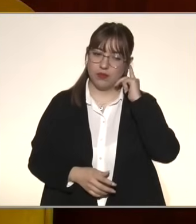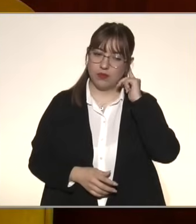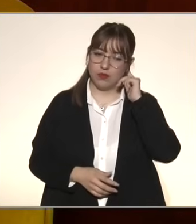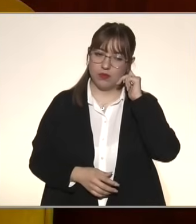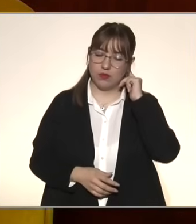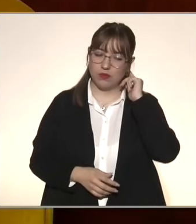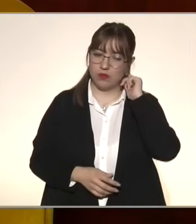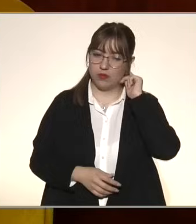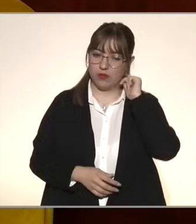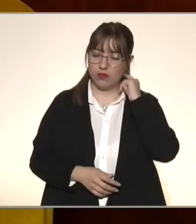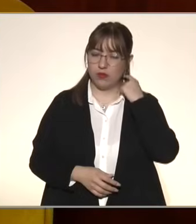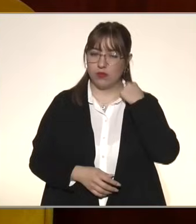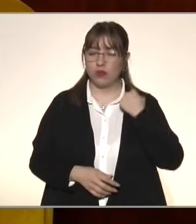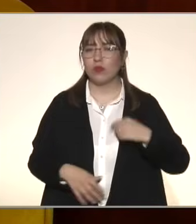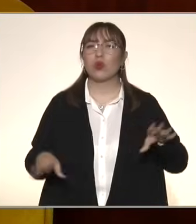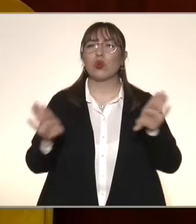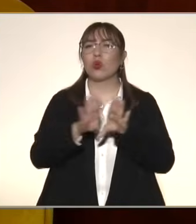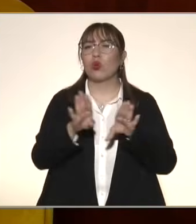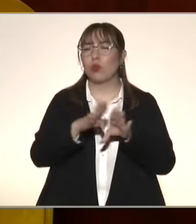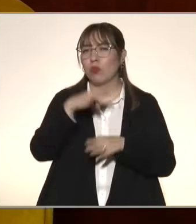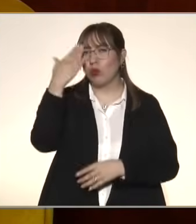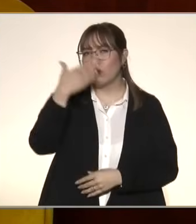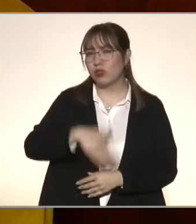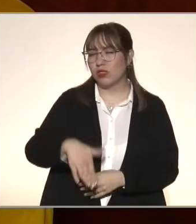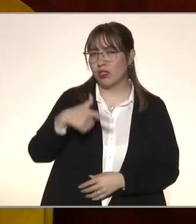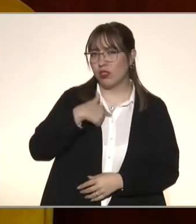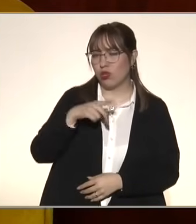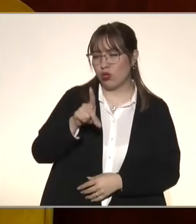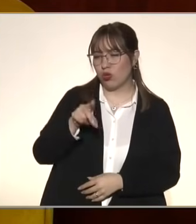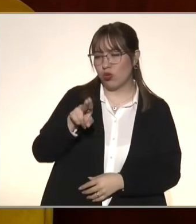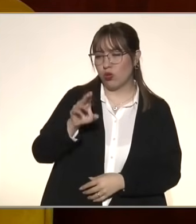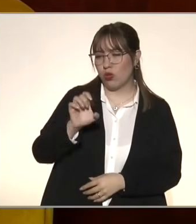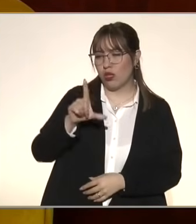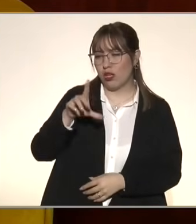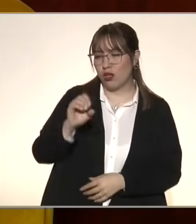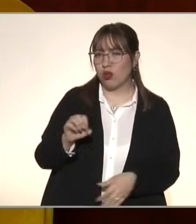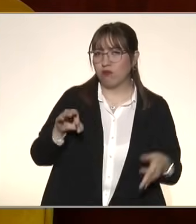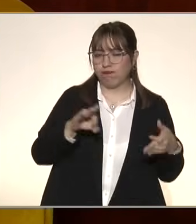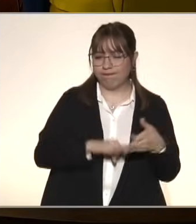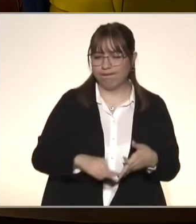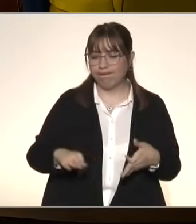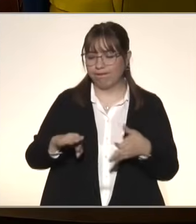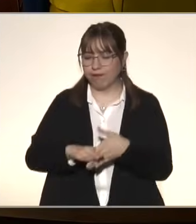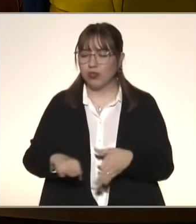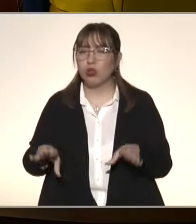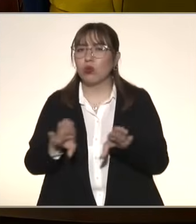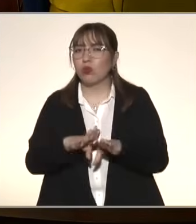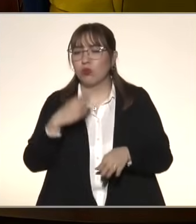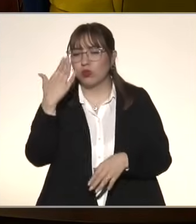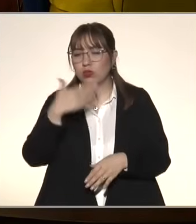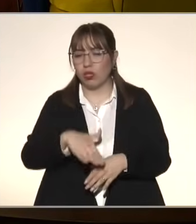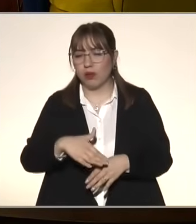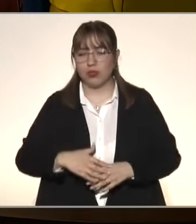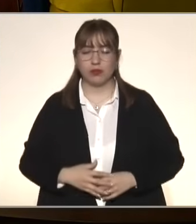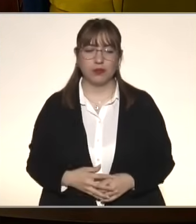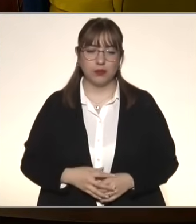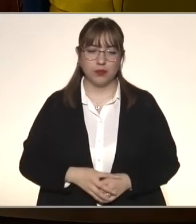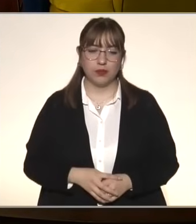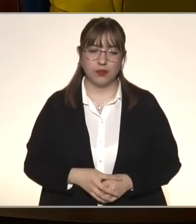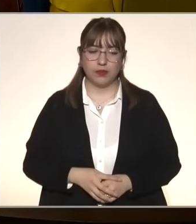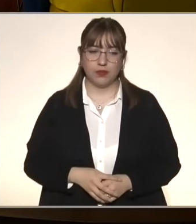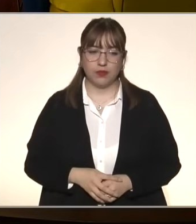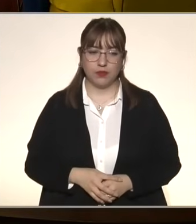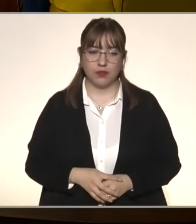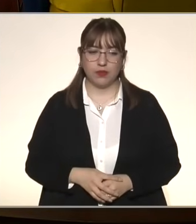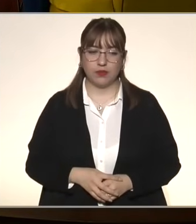estoy viviendo, atravesando un duelo recurrente? Me parece que lo llamaban así. A ver, Alexis. Pues tal cual. Si